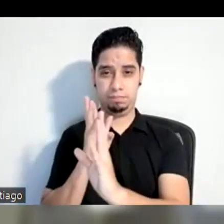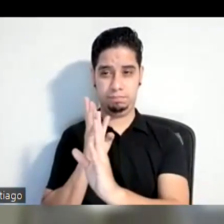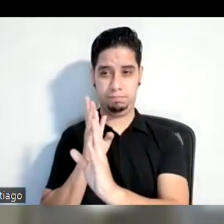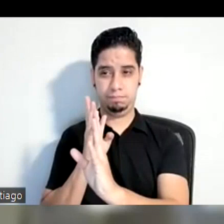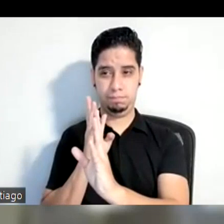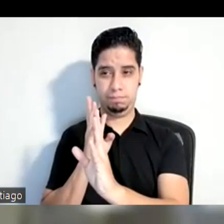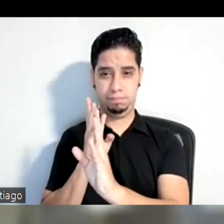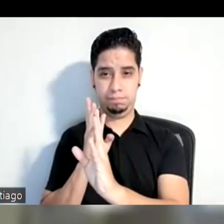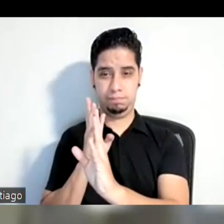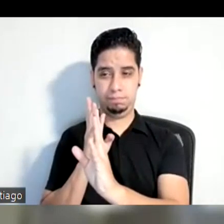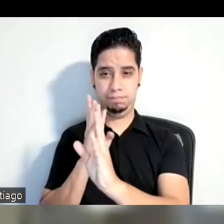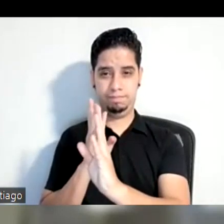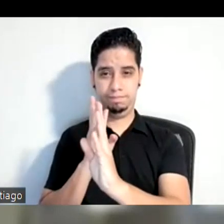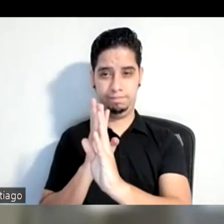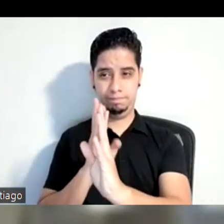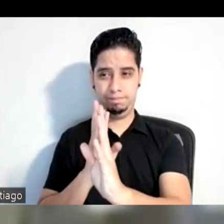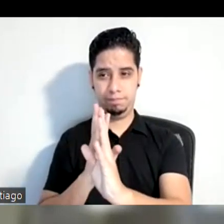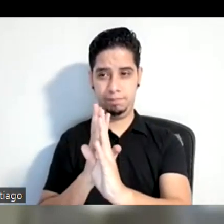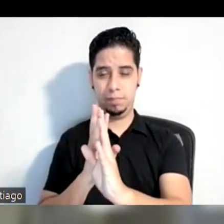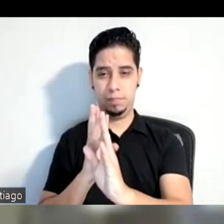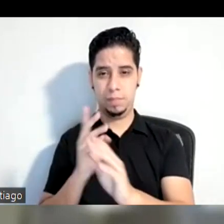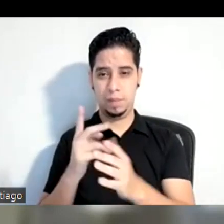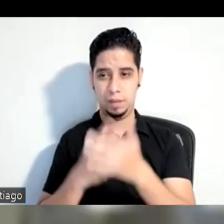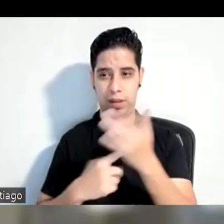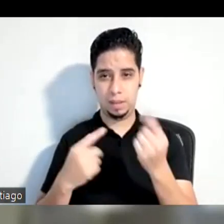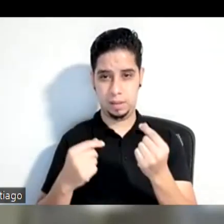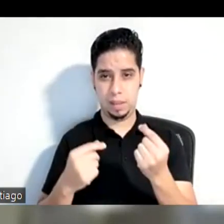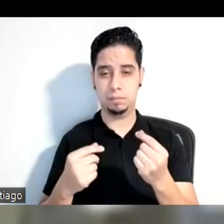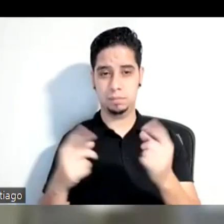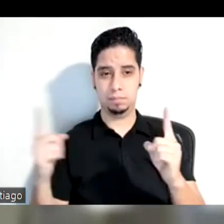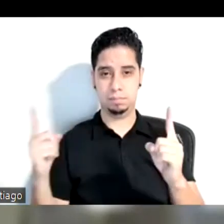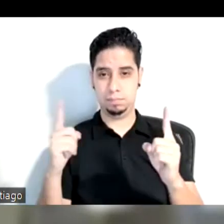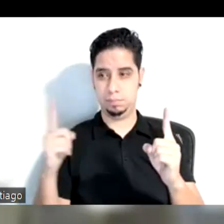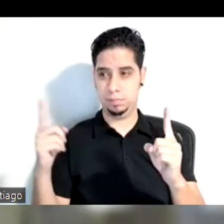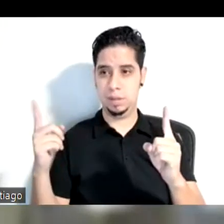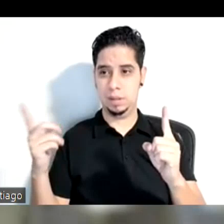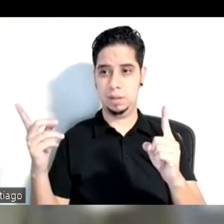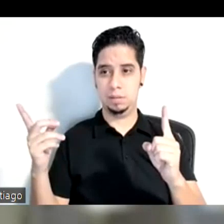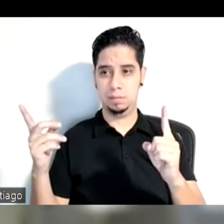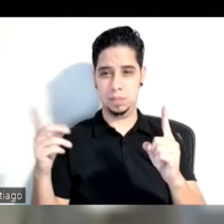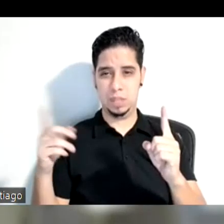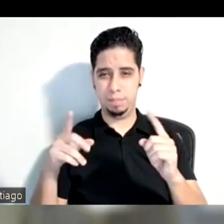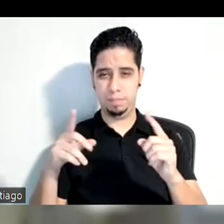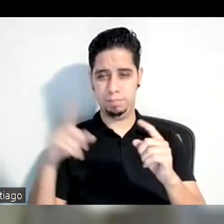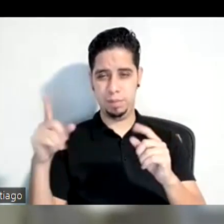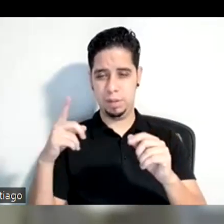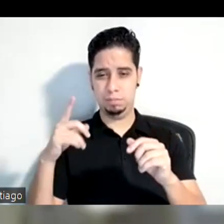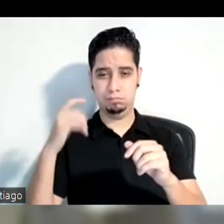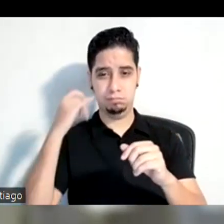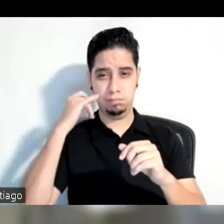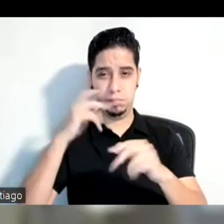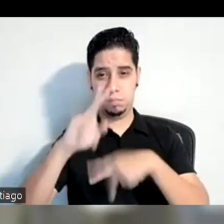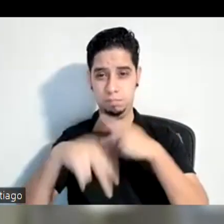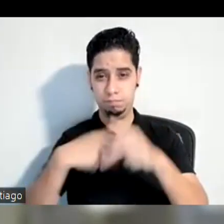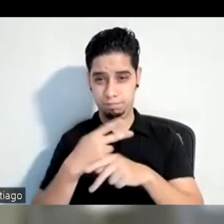sentaban. Entonces ellos cogían y les llamaban y le hacían llamadas. Oh. Eso fue el primer atisbo de esta tecnología. Okay.